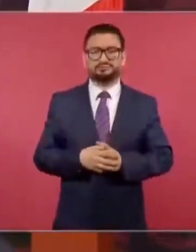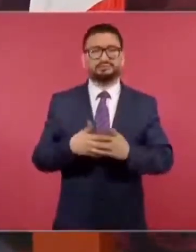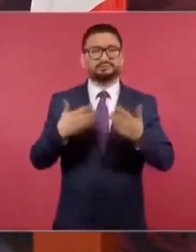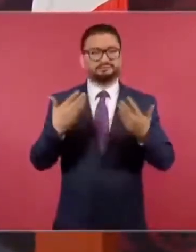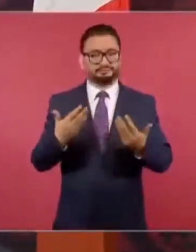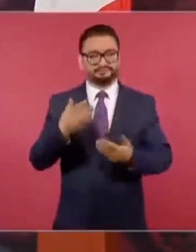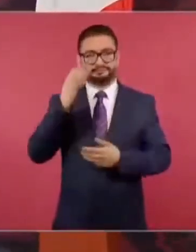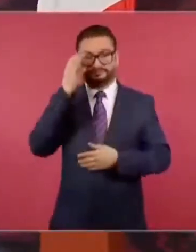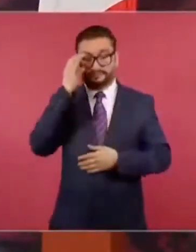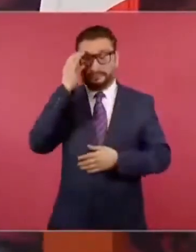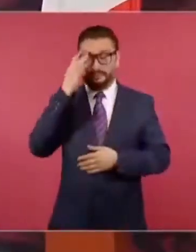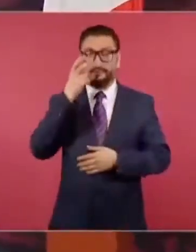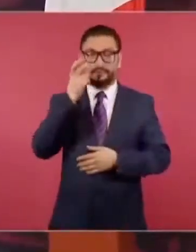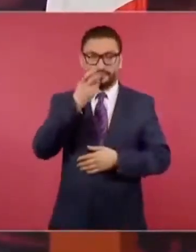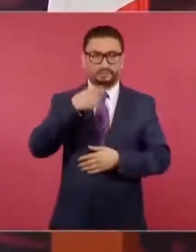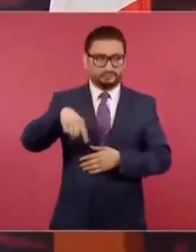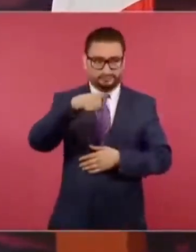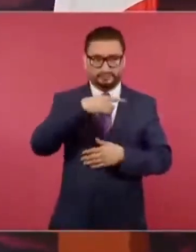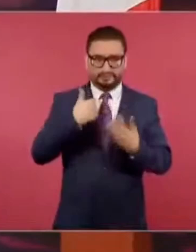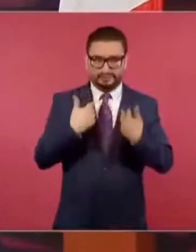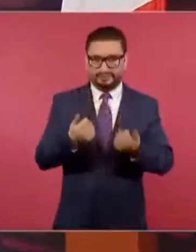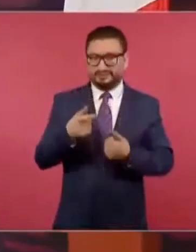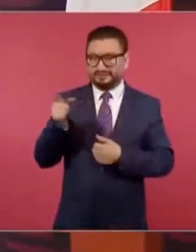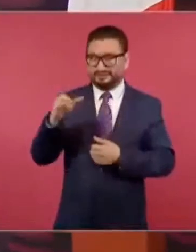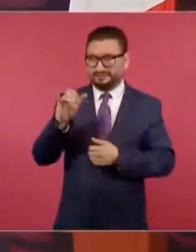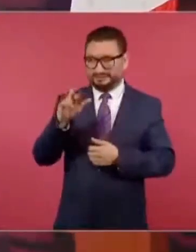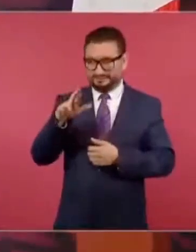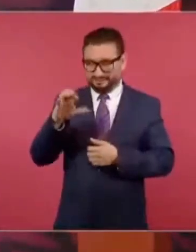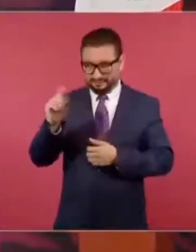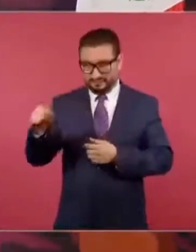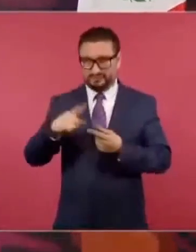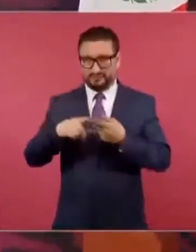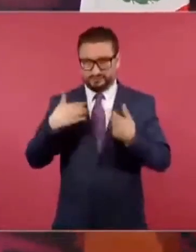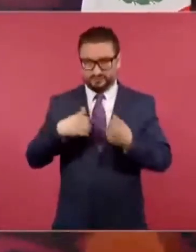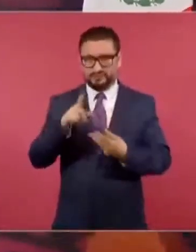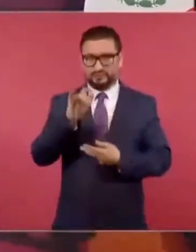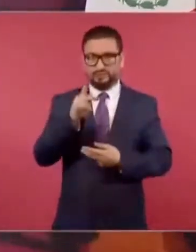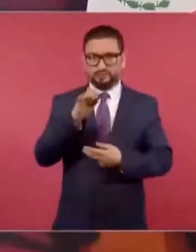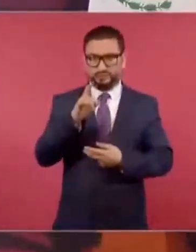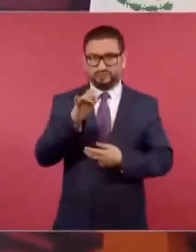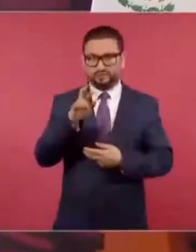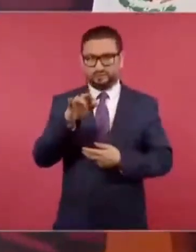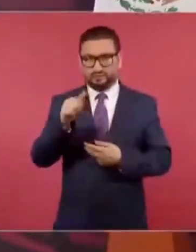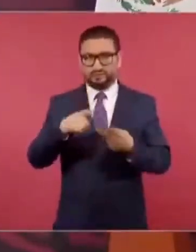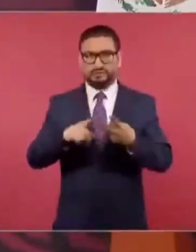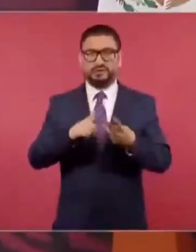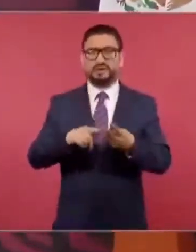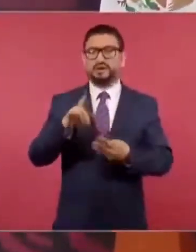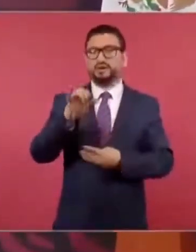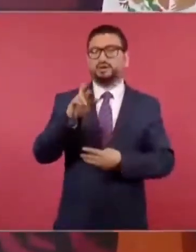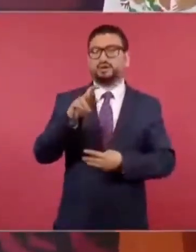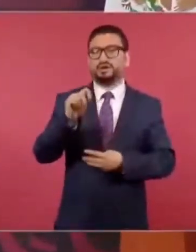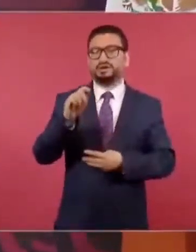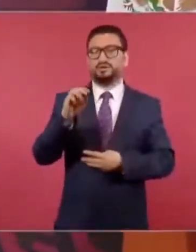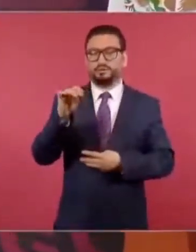Entonces, que entienda Ciro, que entienda López Dóriga, que entienda Loret de Mola,